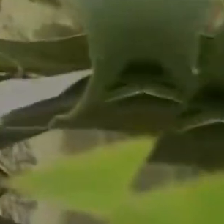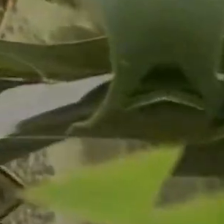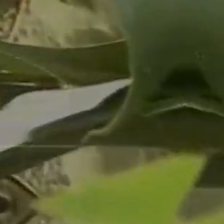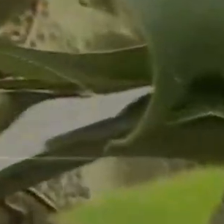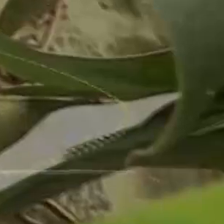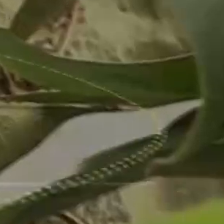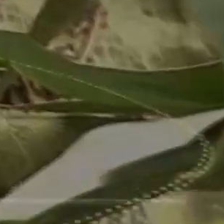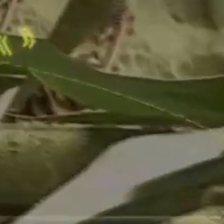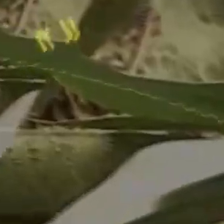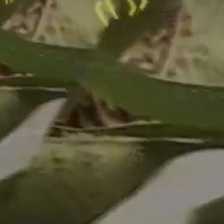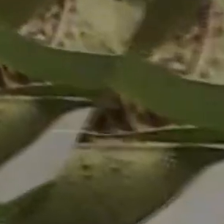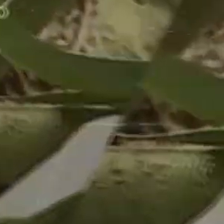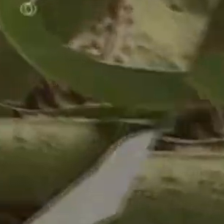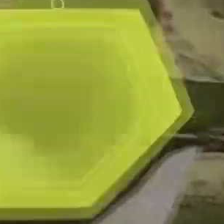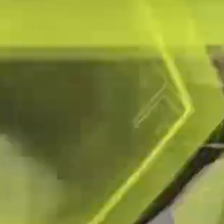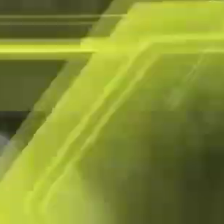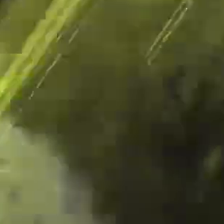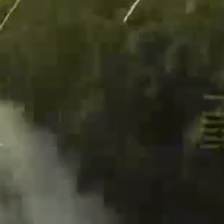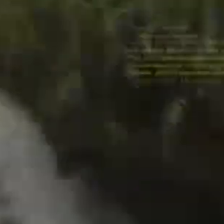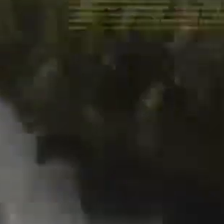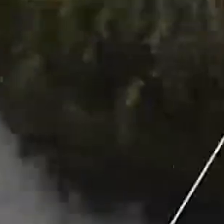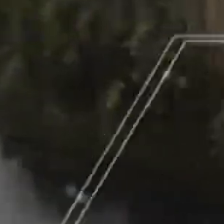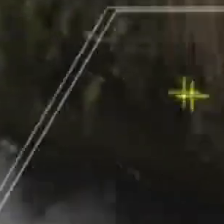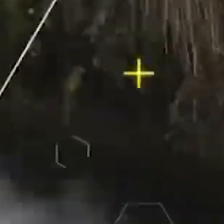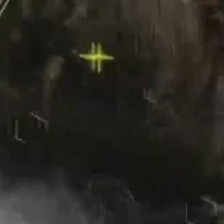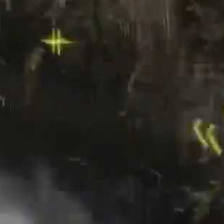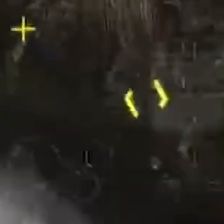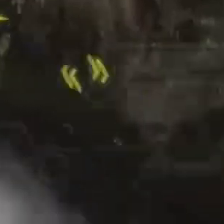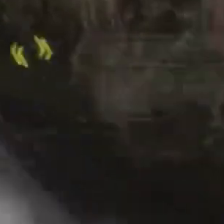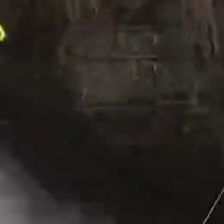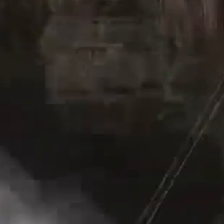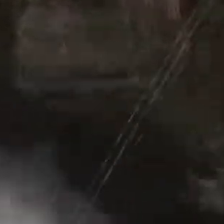Informativo CDC, otro compromiso con la región.